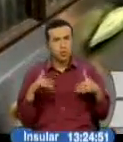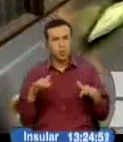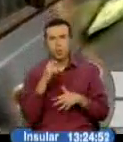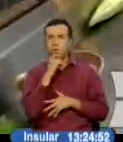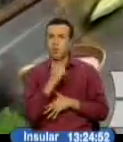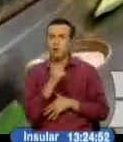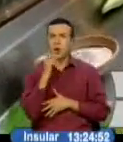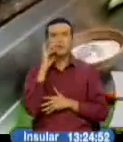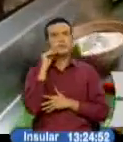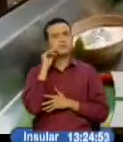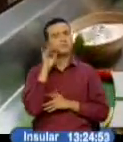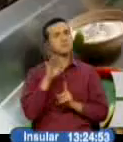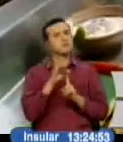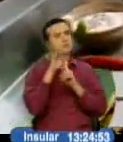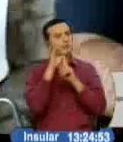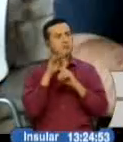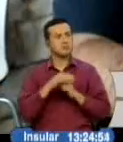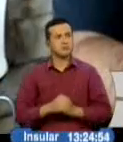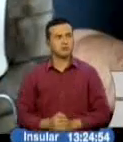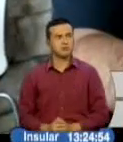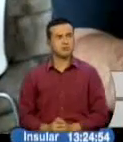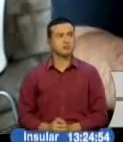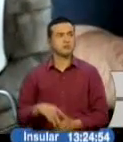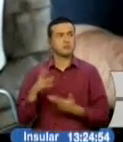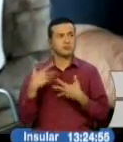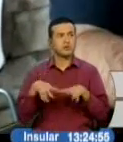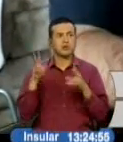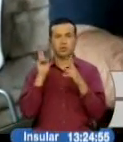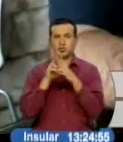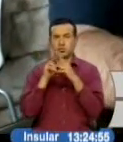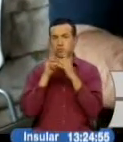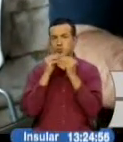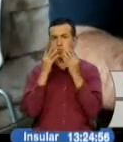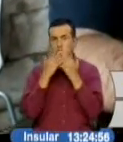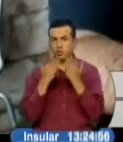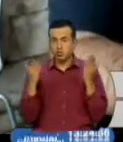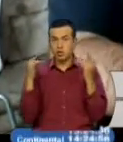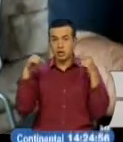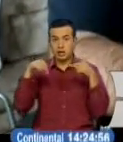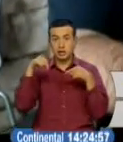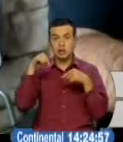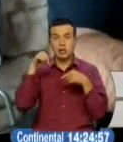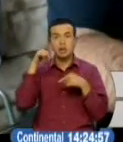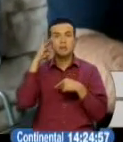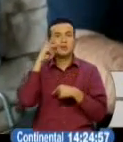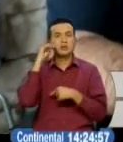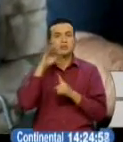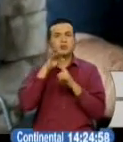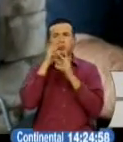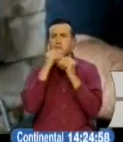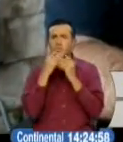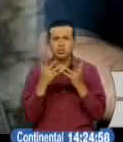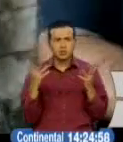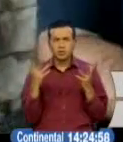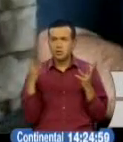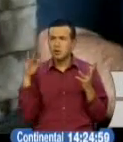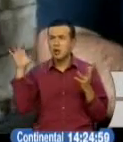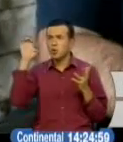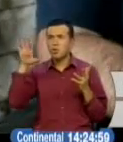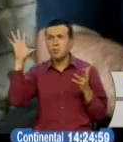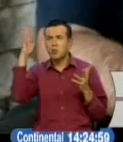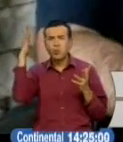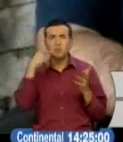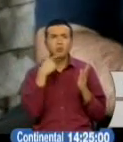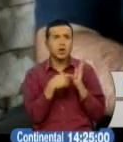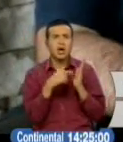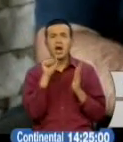esta experiencia inimaginable. Nosotros conocemos muchos productos, pero aquí fue una experiencia muy especial porque hay muchas cosas que en Europa no hay. Diferentes tipos